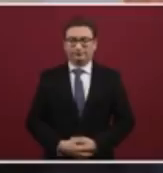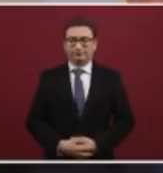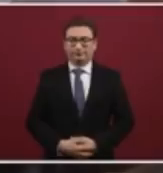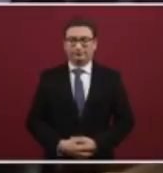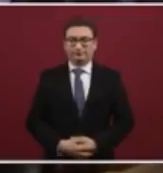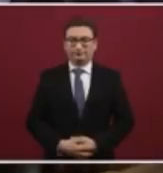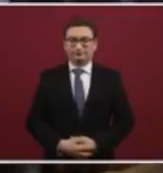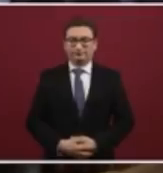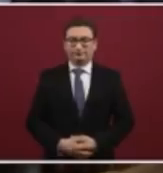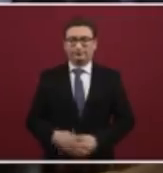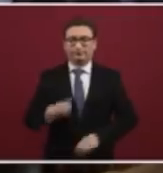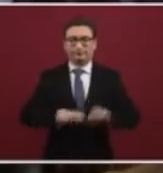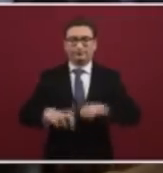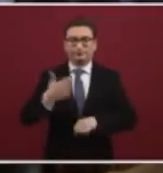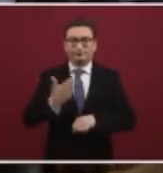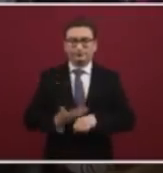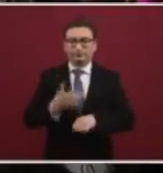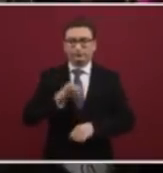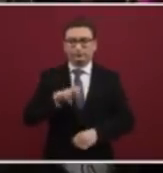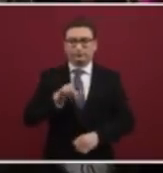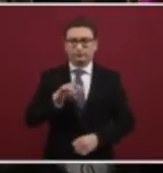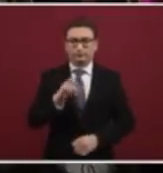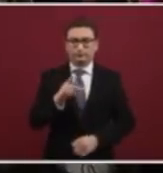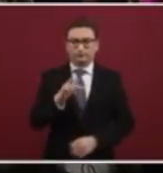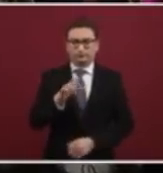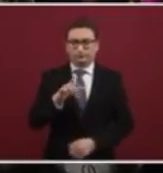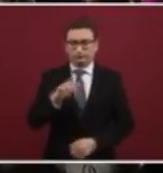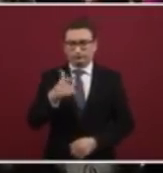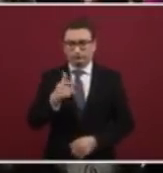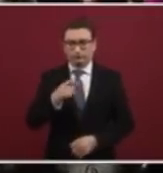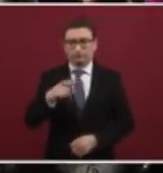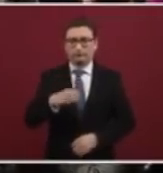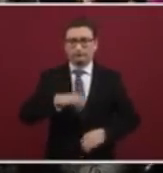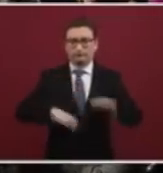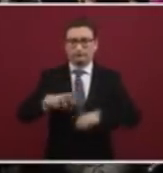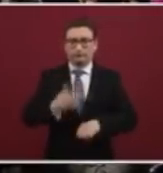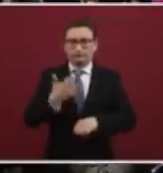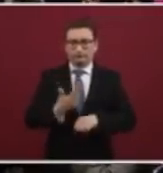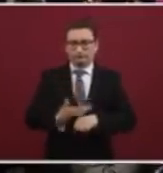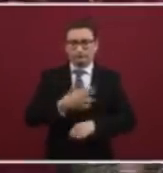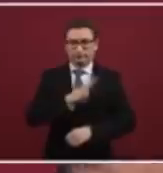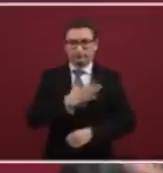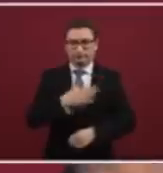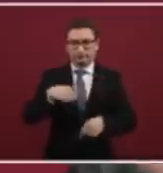embajador juan lópez dóriga pérez embajador de españa en méxico